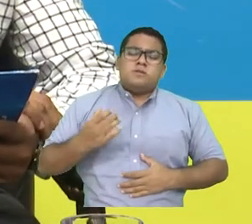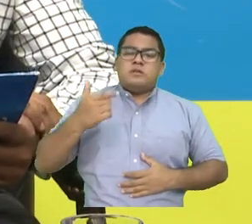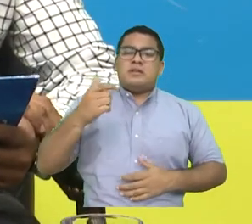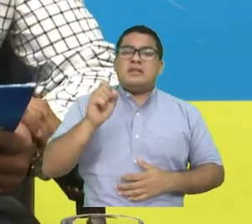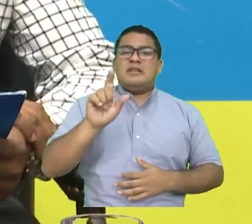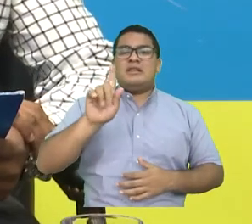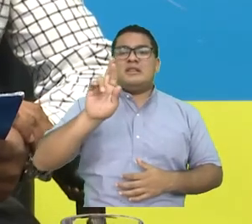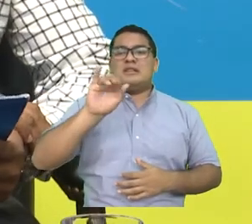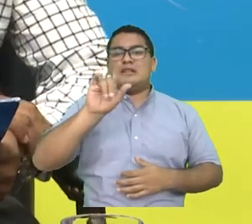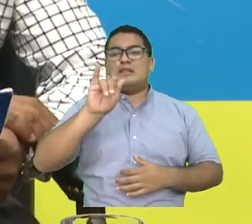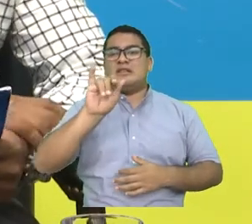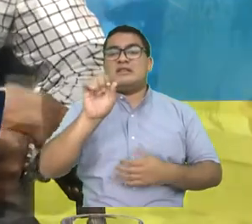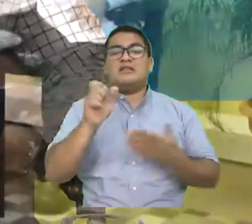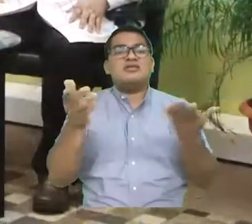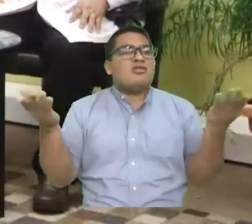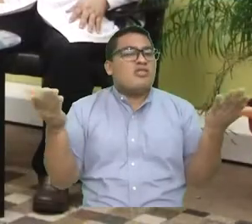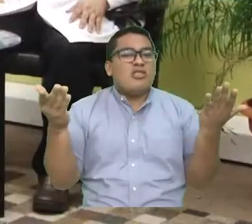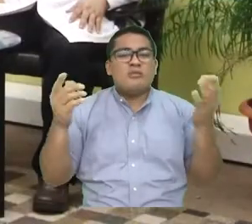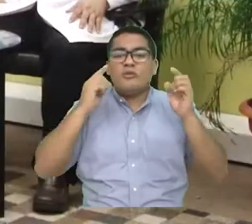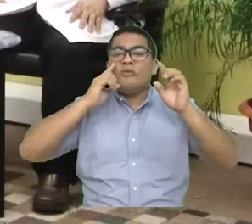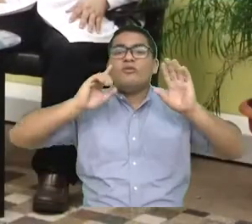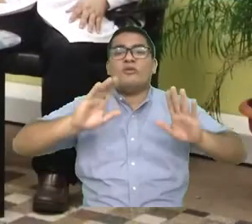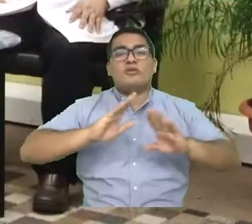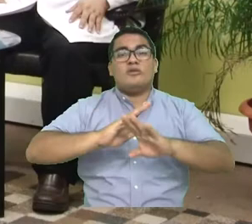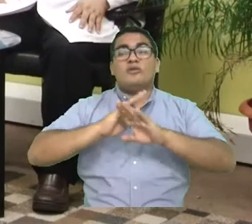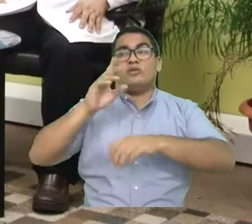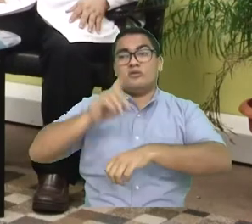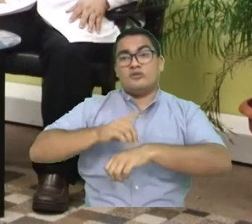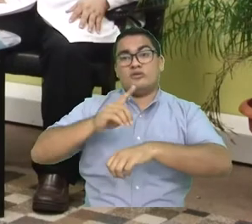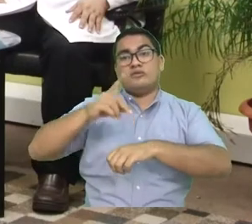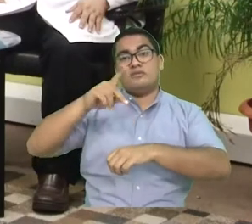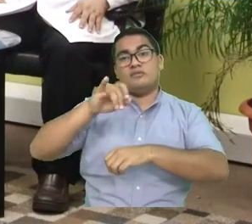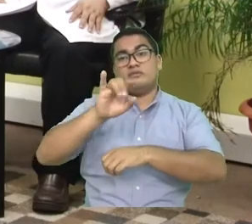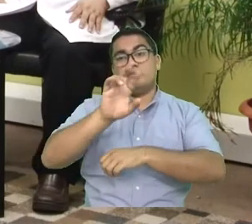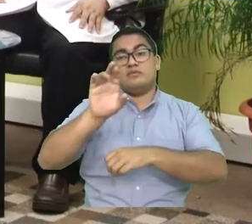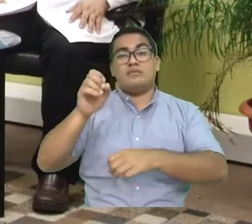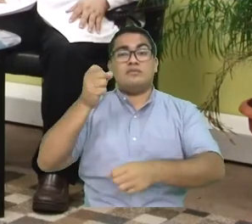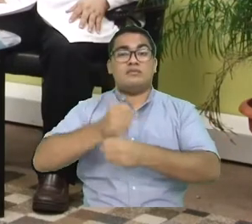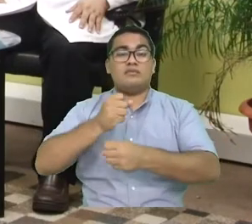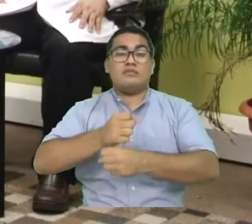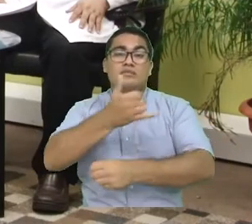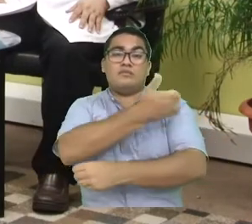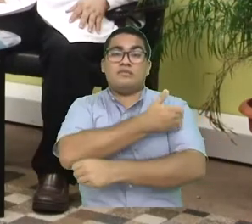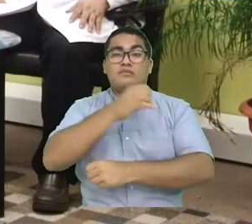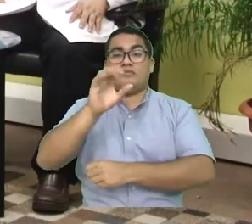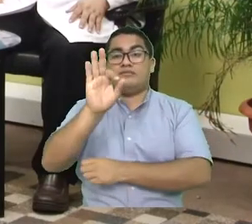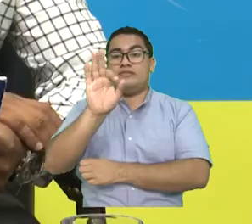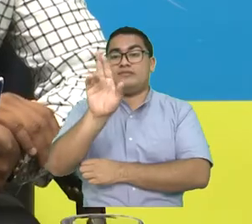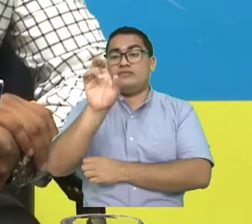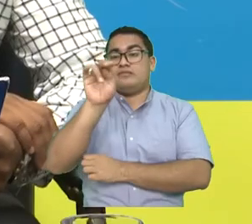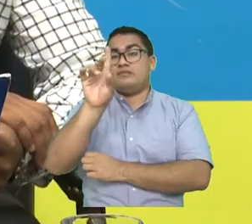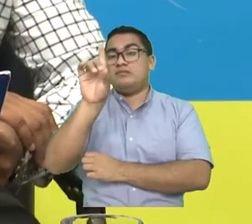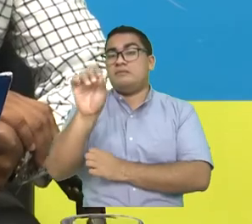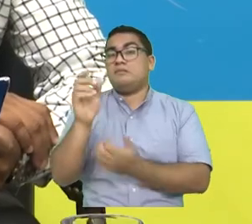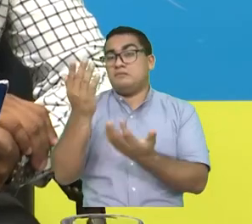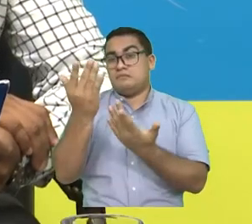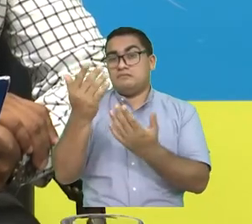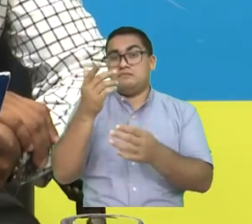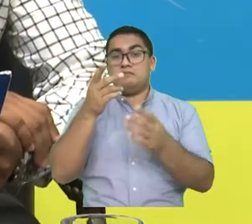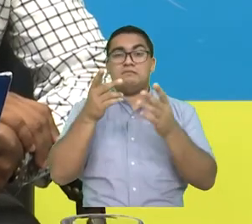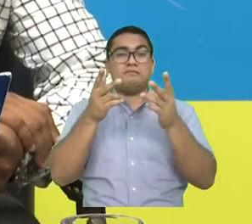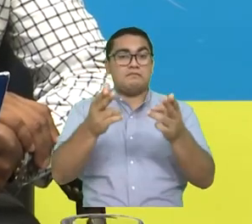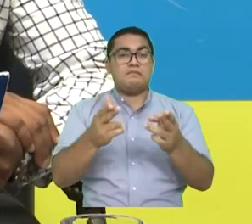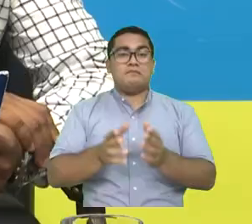doctor Piero Reyes Castillo, quien es médico internista del Hospital Fernando Vélez Pai. Usted no le cambie de canal, que